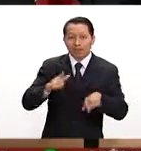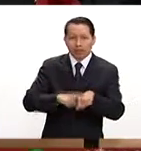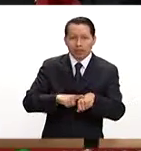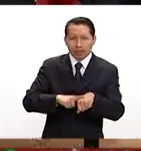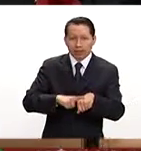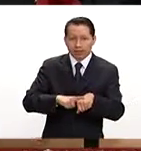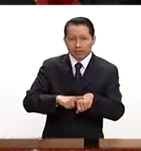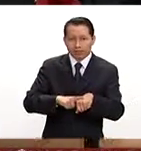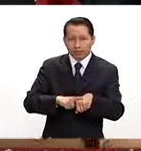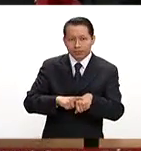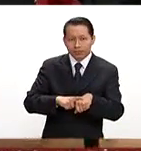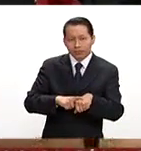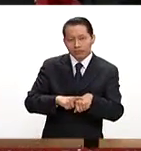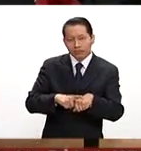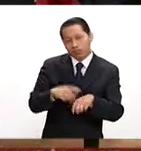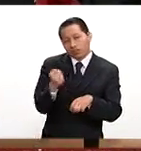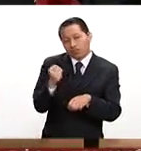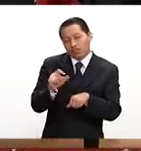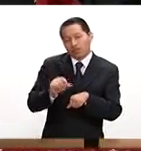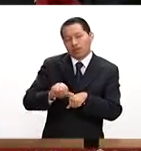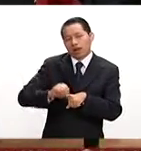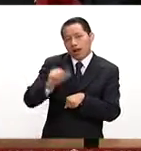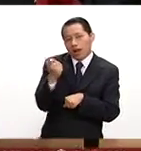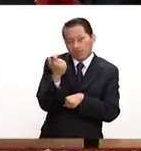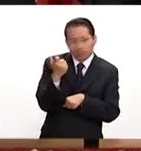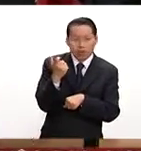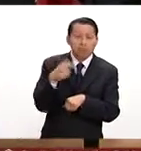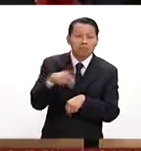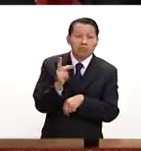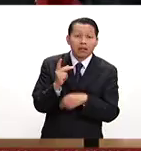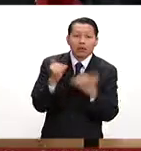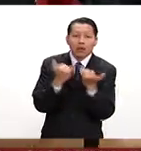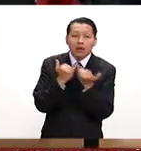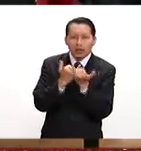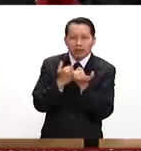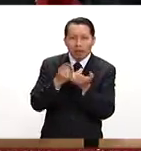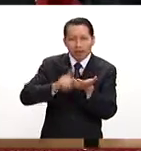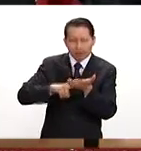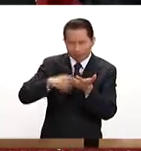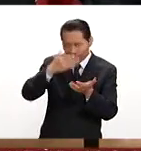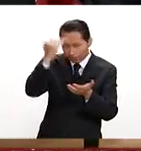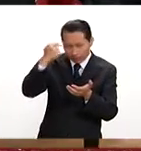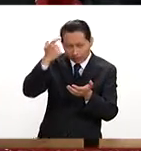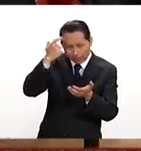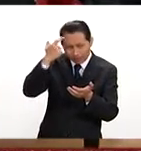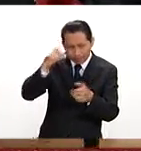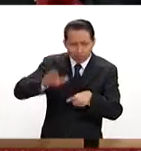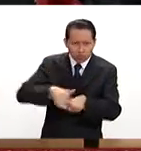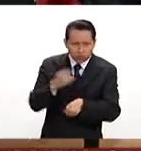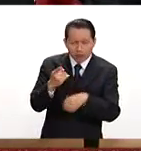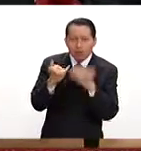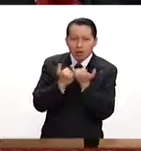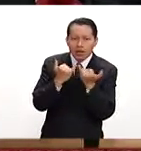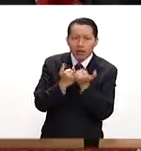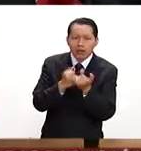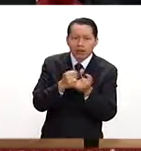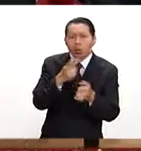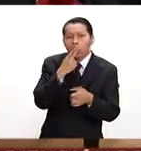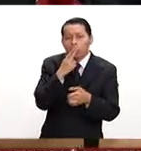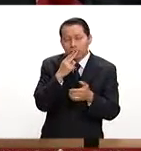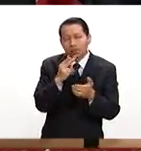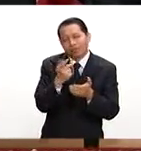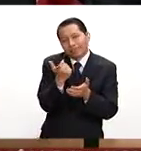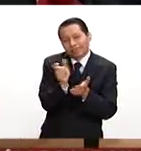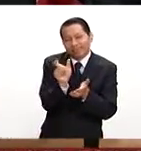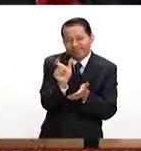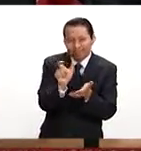qué? Con un alto costo también para ellos. Imagínate el costo, Claro. pero además ni siquiera están conscientes de ese costo, ¿ves? Porque pues usen su tarjeta de crédito porque